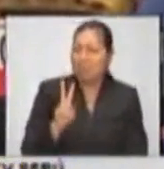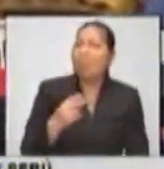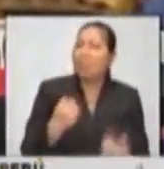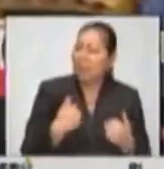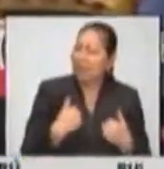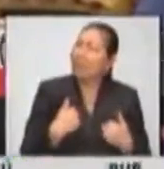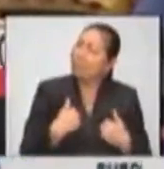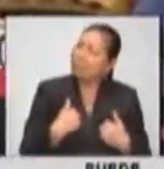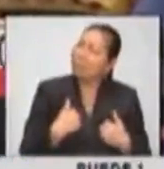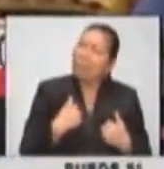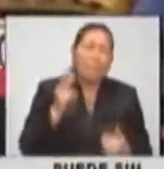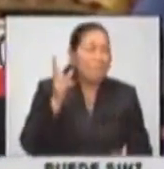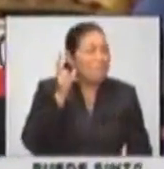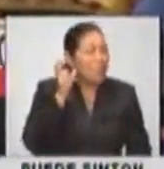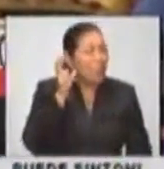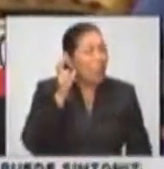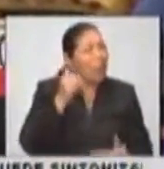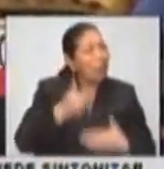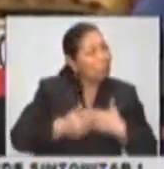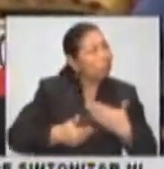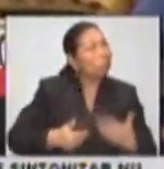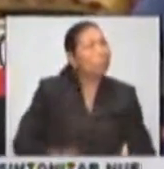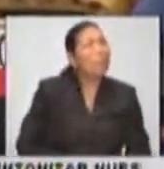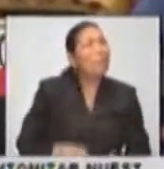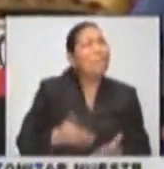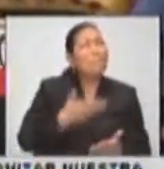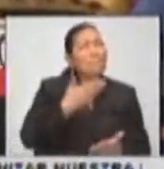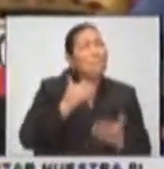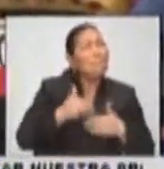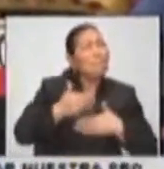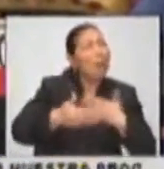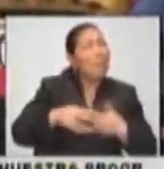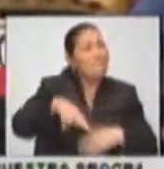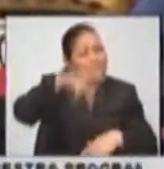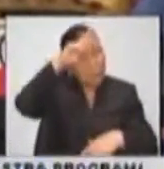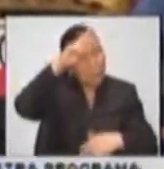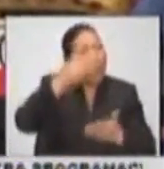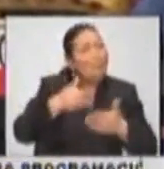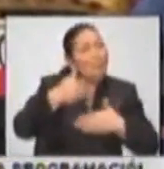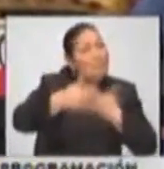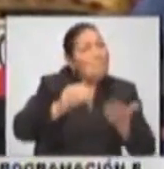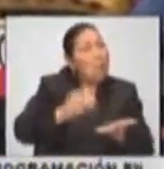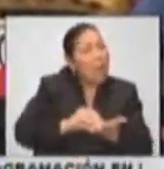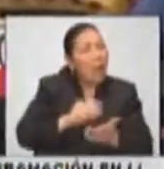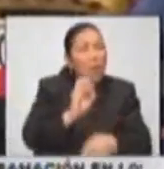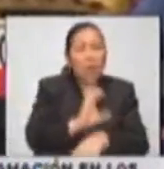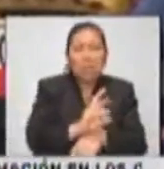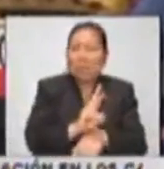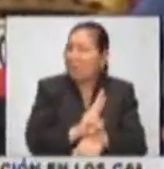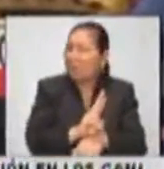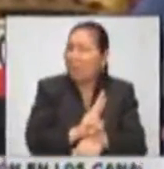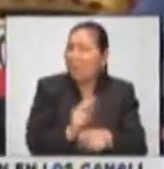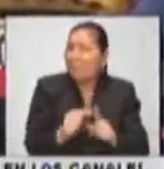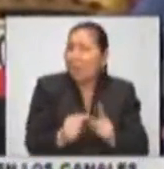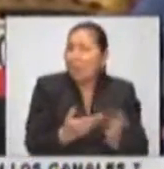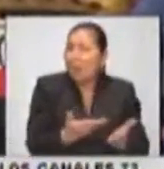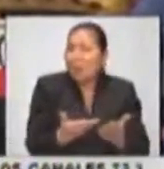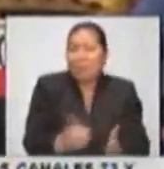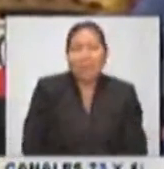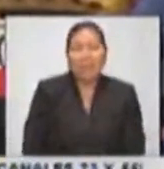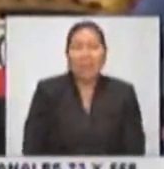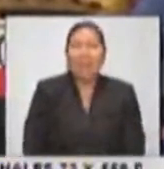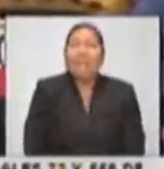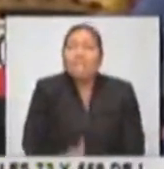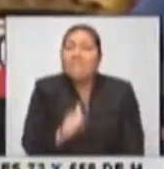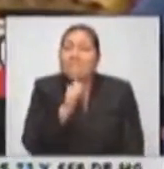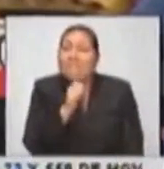teníamos mejores avances inclusive que Costa Rica y que no fuimos incluidos en su oportunidad como invitados por